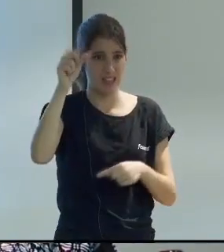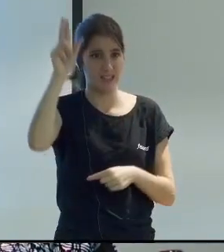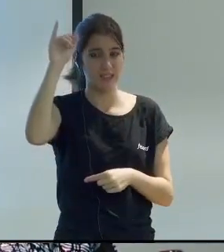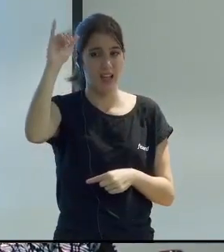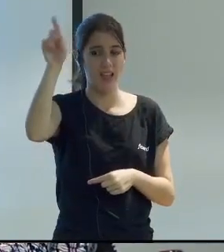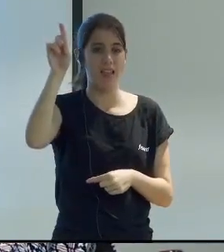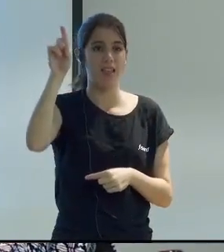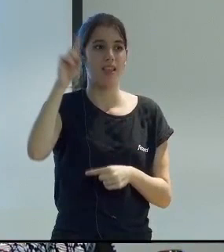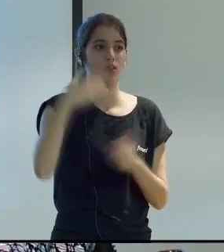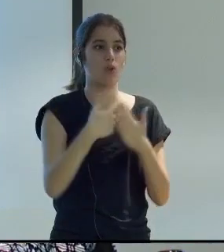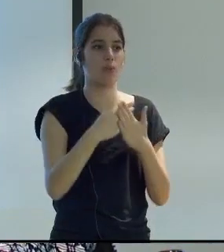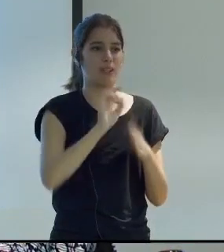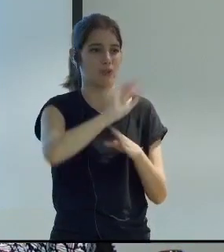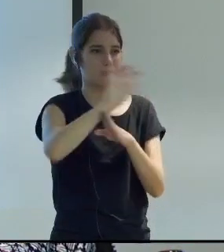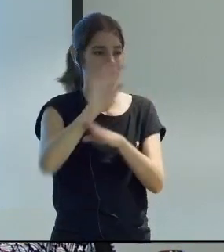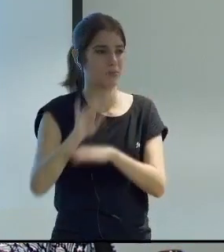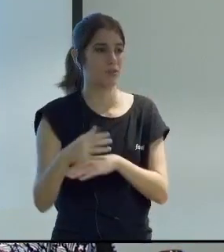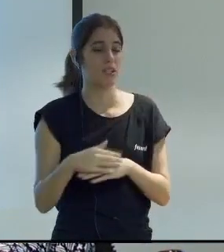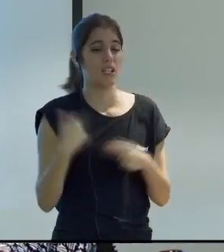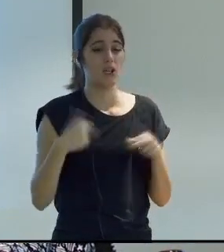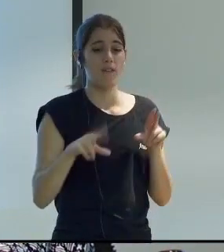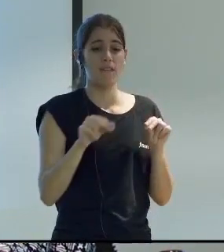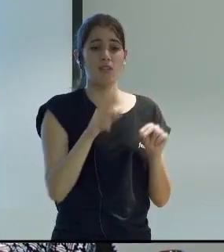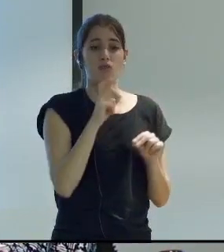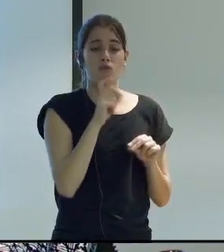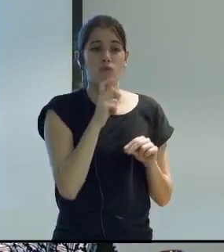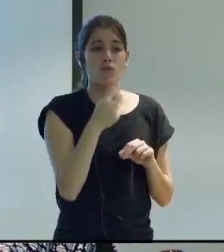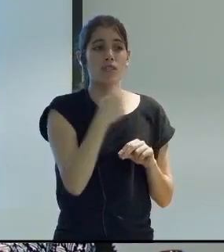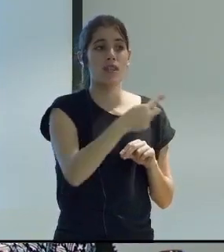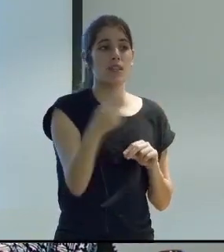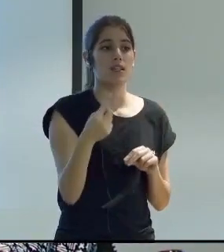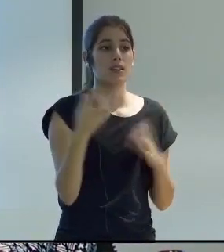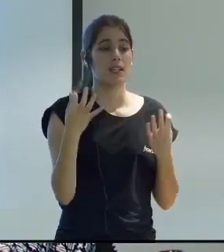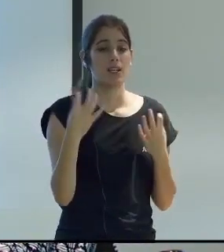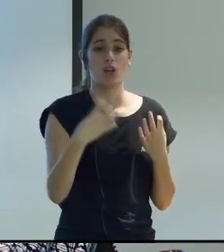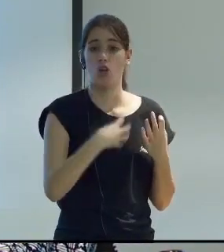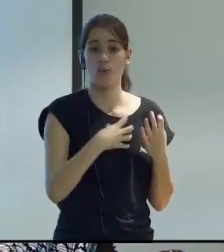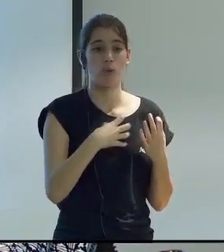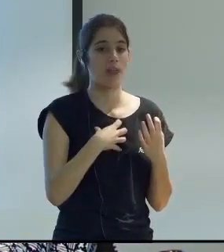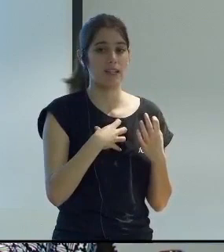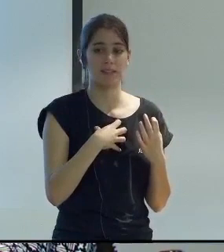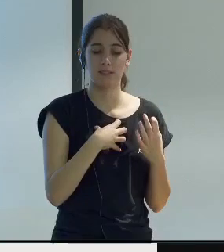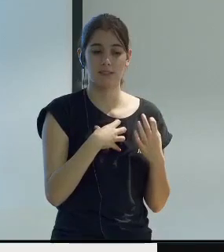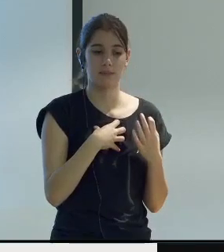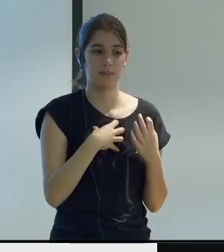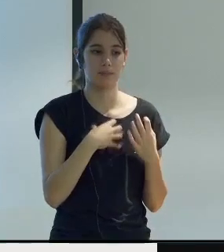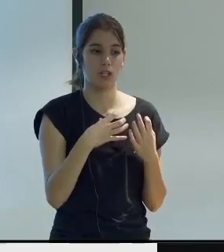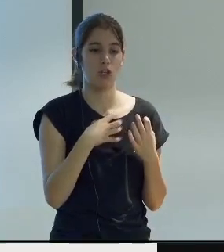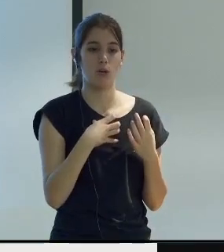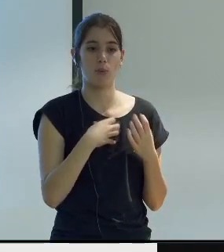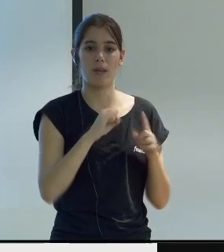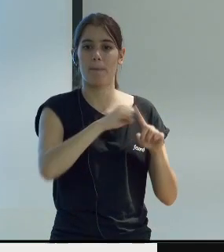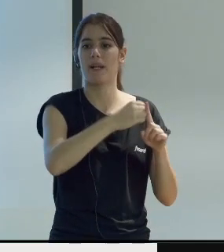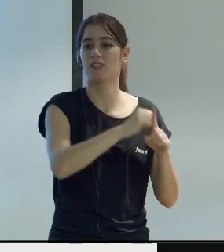se han distribuido. Voy a acabar diciendo que no podemos dejar de seguir presionando